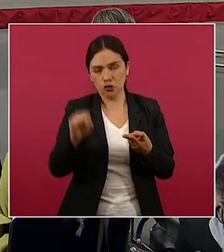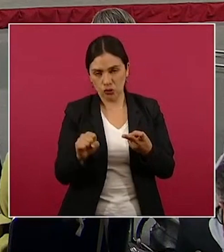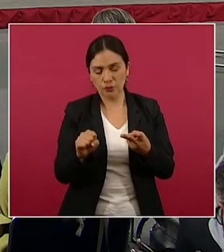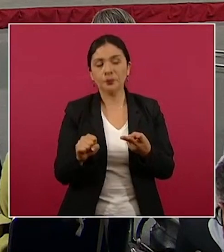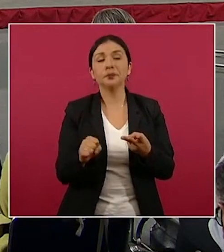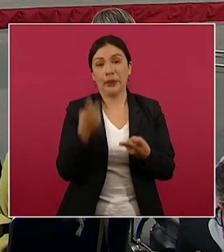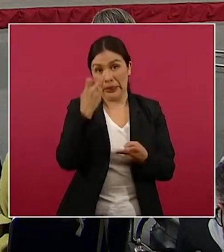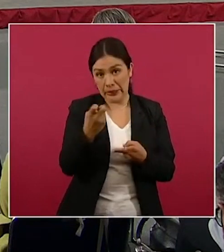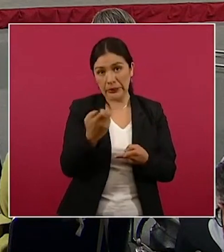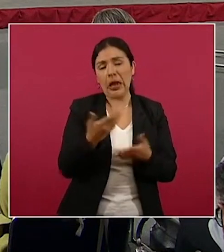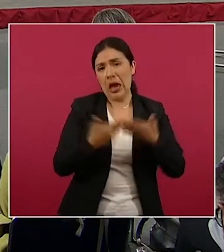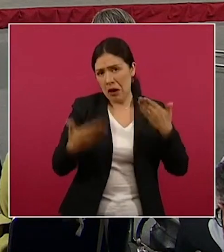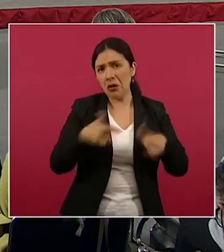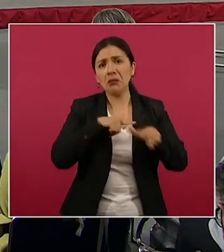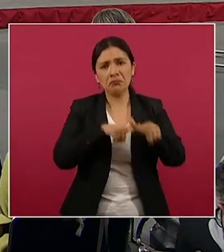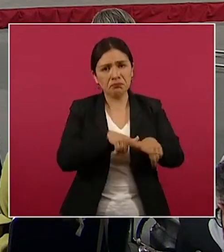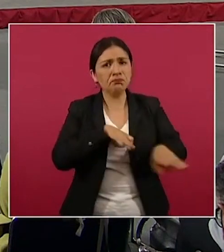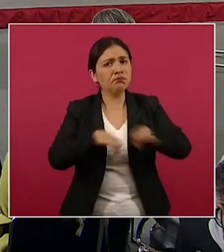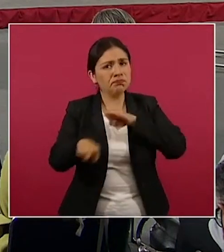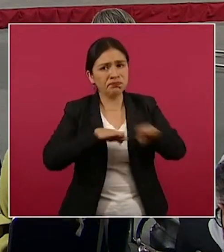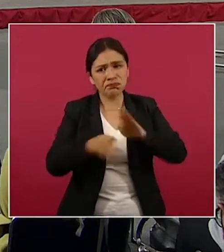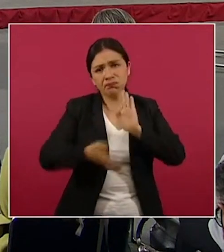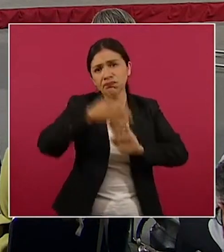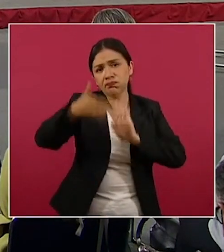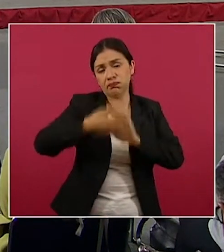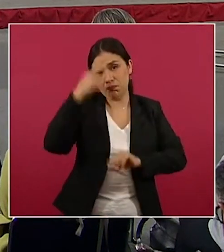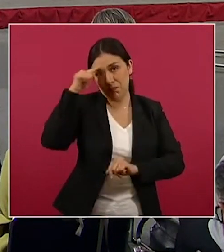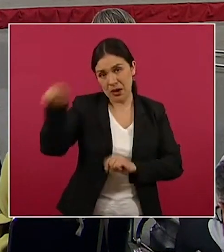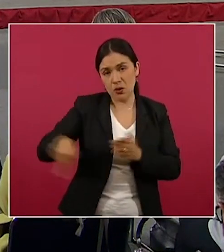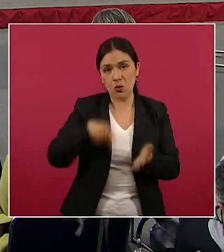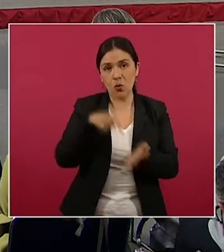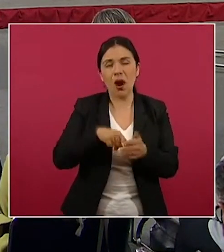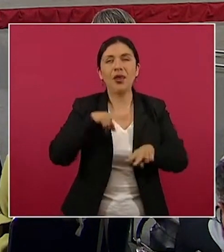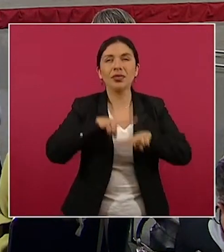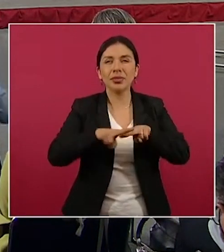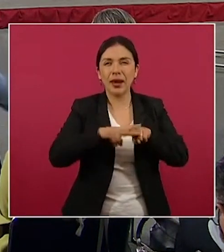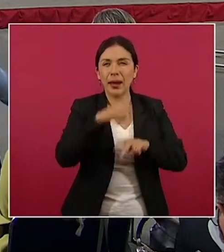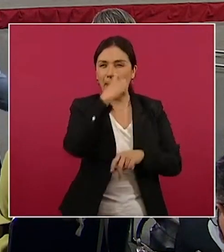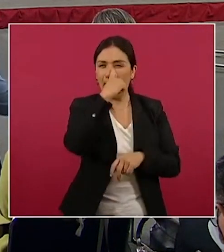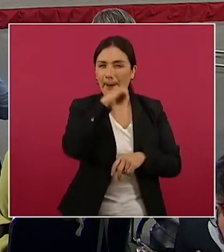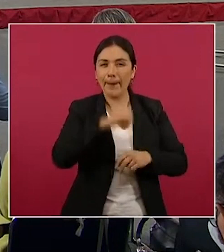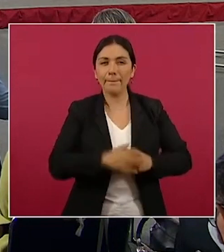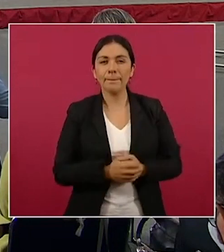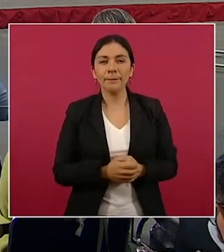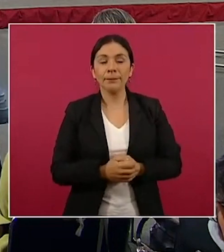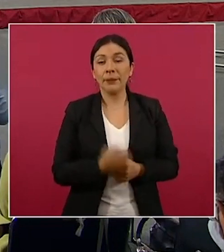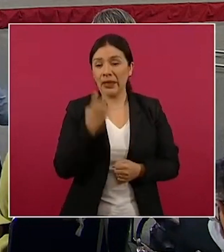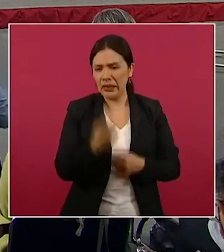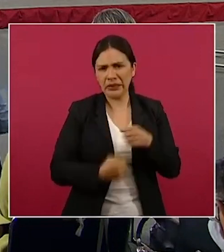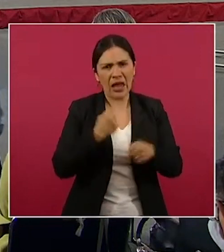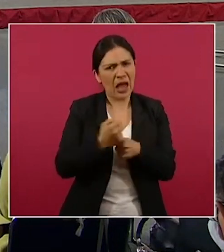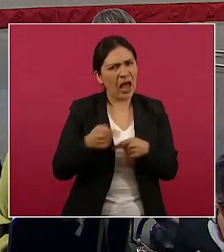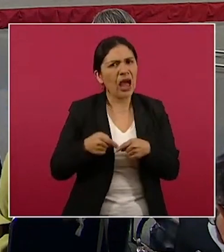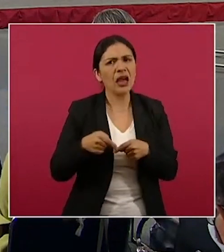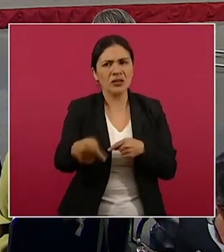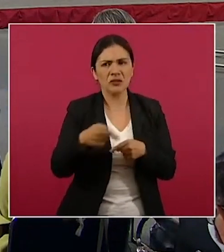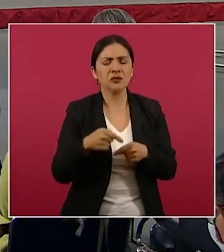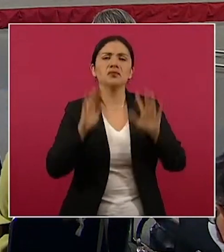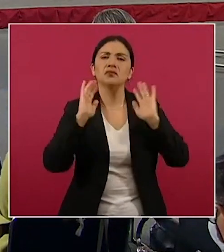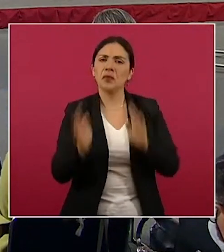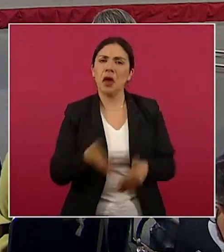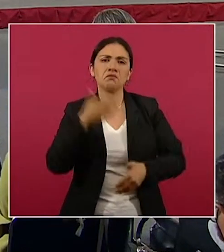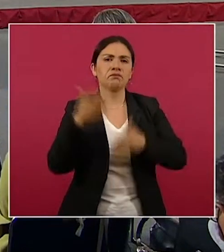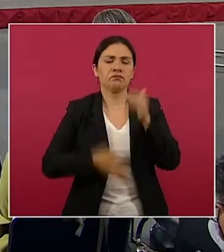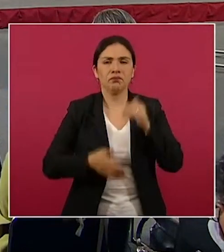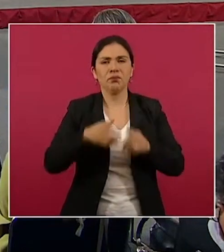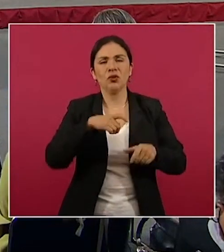avanzando en la construcción del tren. Este año va a quedar ya